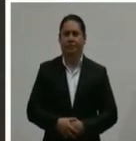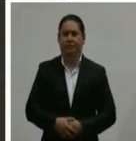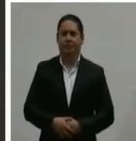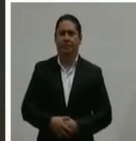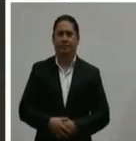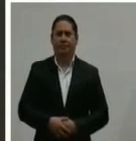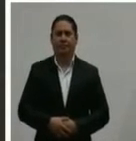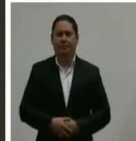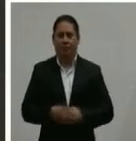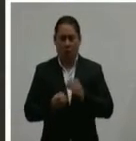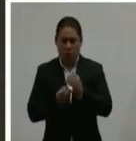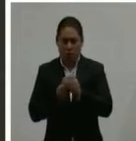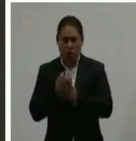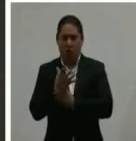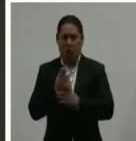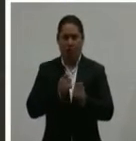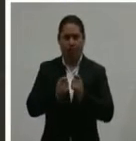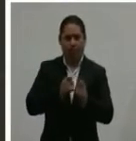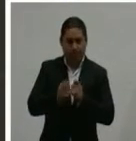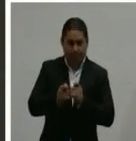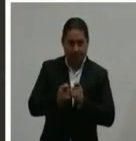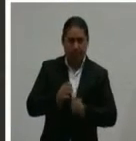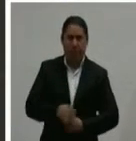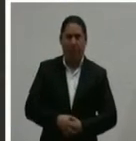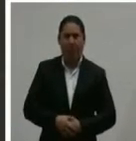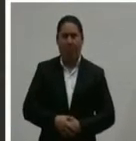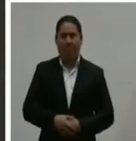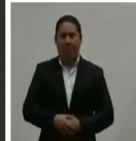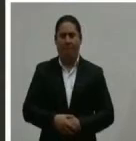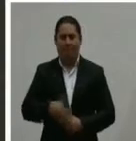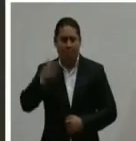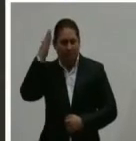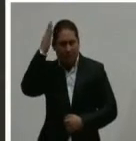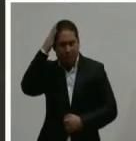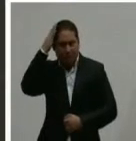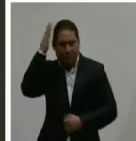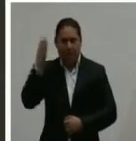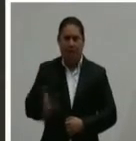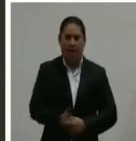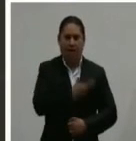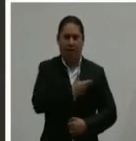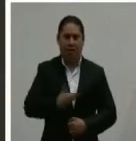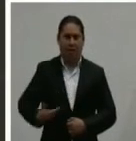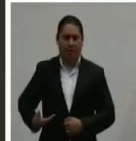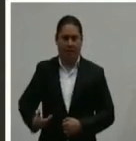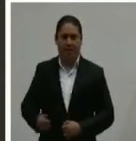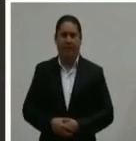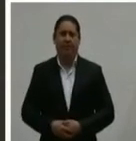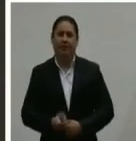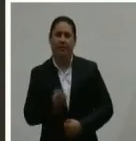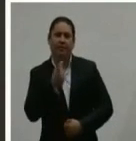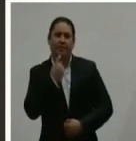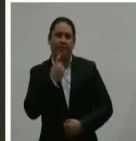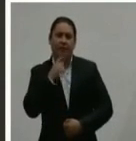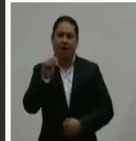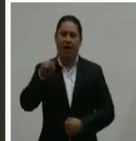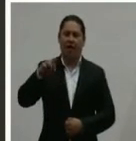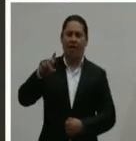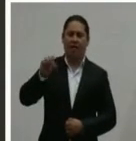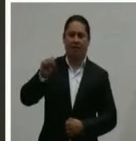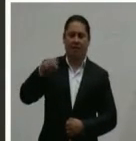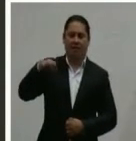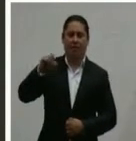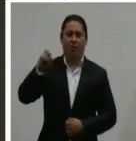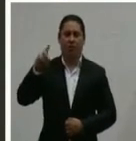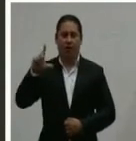En esta nueva administración que encabeza el presidente de la República, Andrés Manuel López